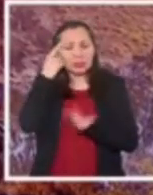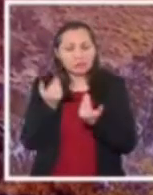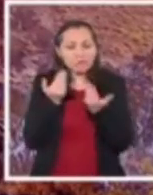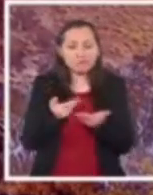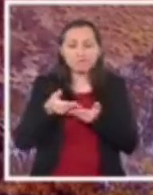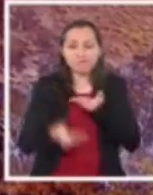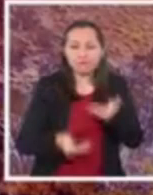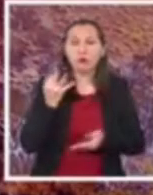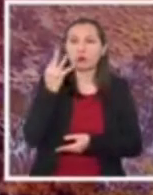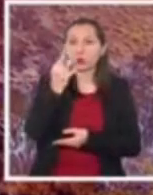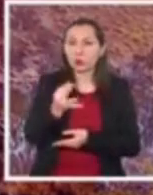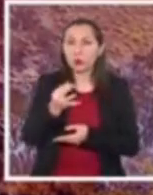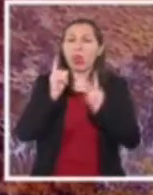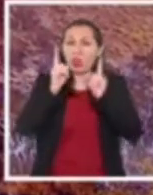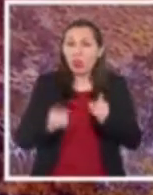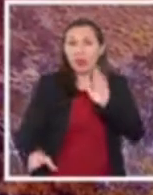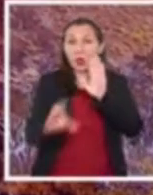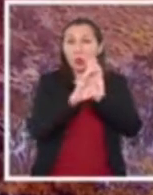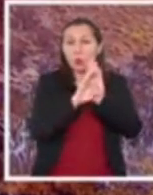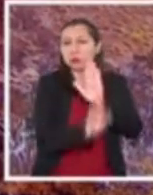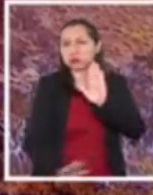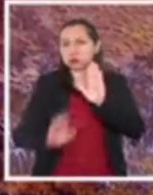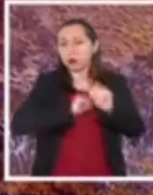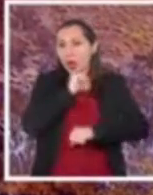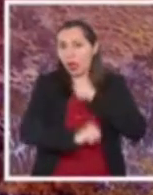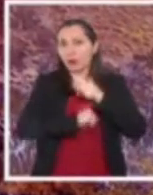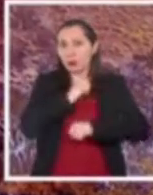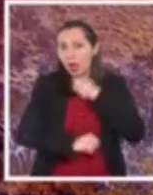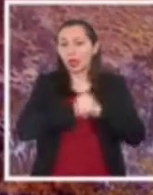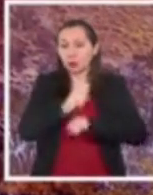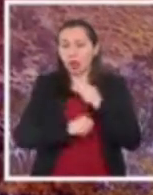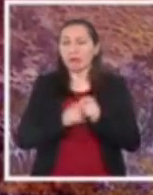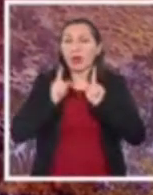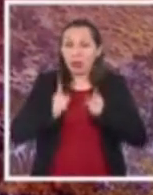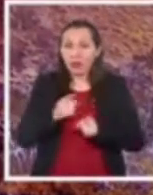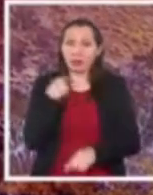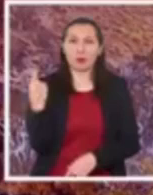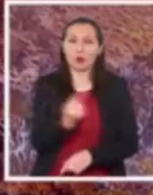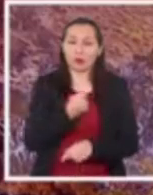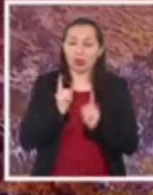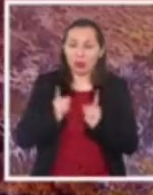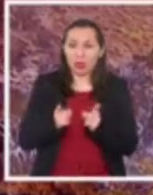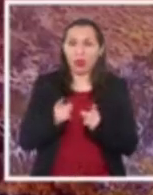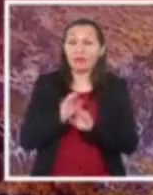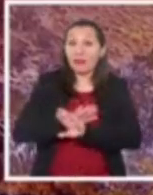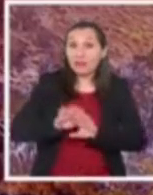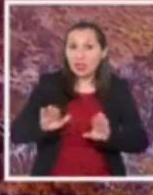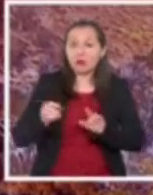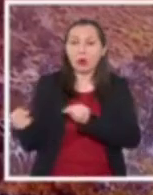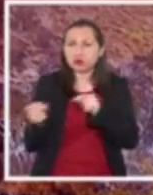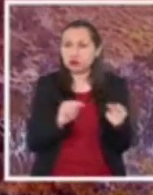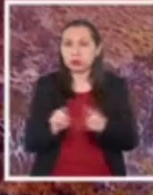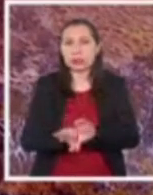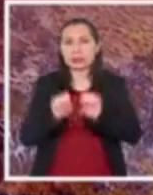una constitución debe durar décadas y por lo tanto debemos ser capaces de cerrar exitosamente este